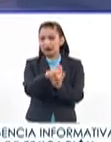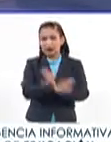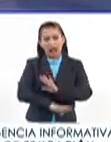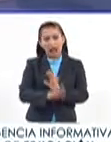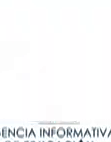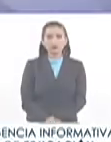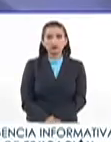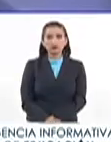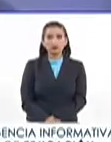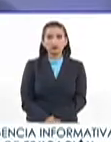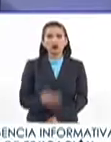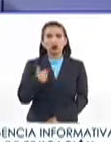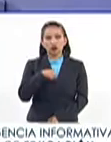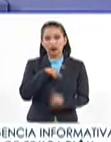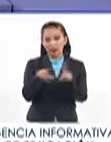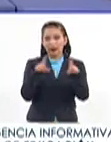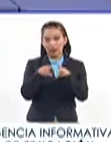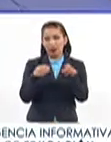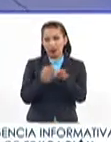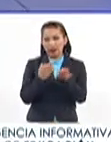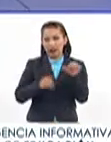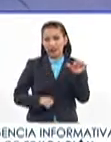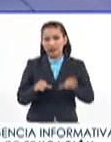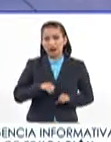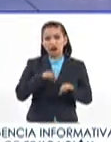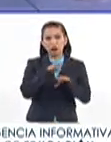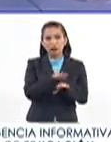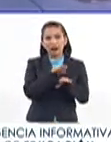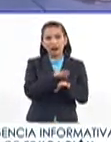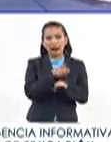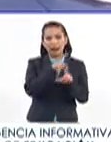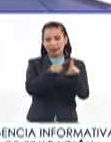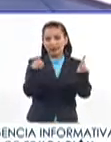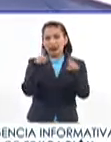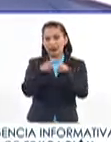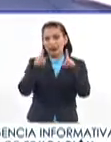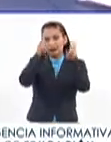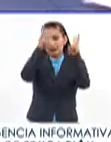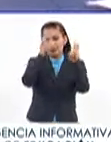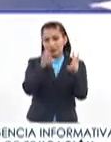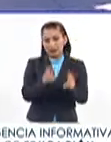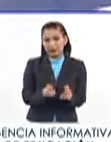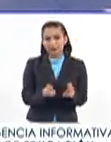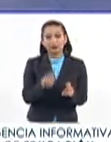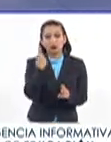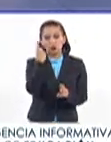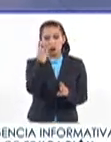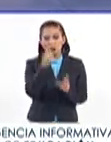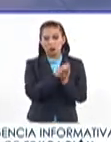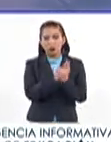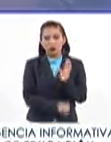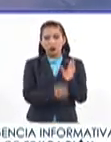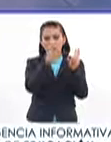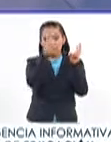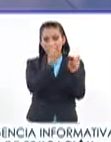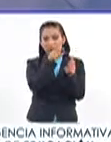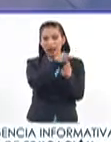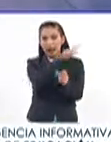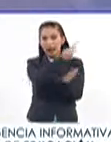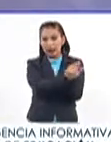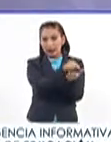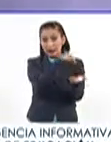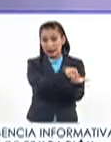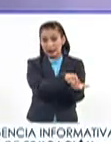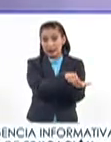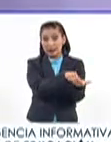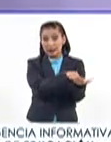sistema en general. Hemos llevado varias acciones que tienen que ver con diferentes agendas. Una de ellas es la agenda legislativa,